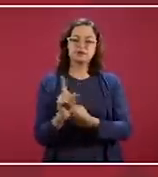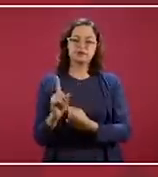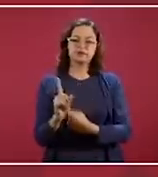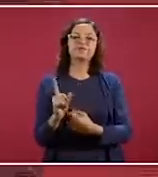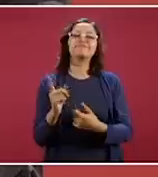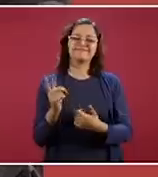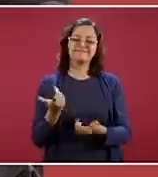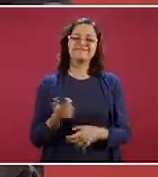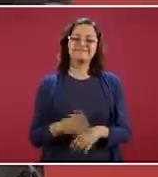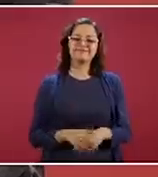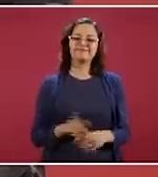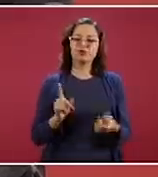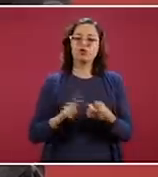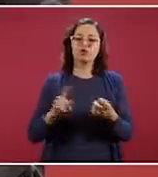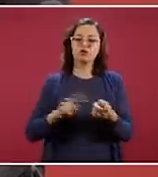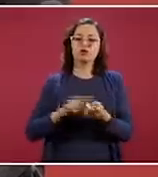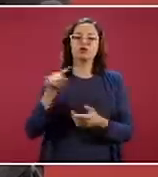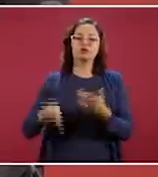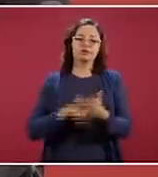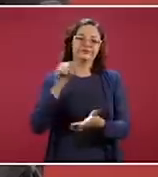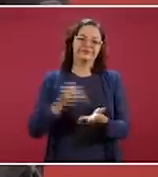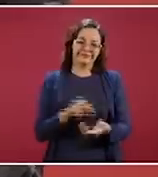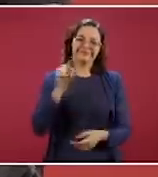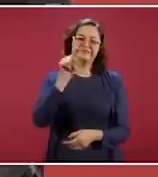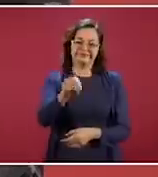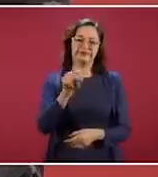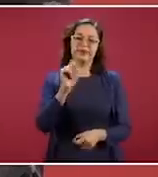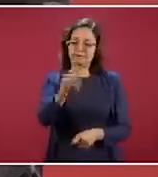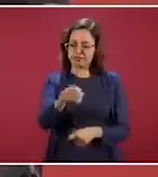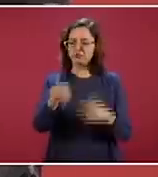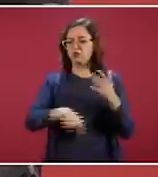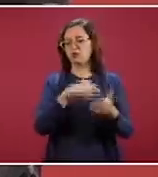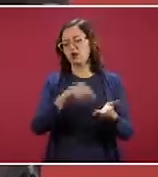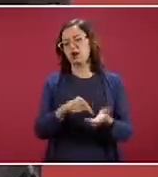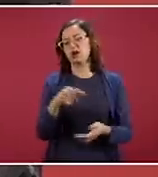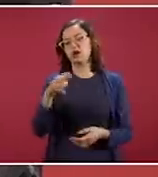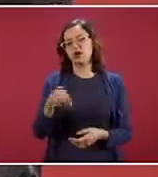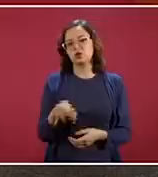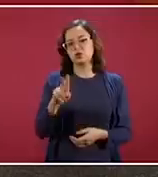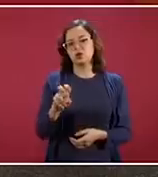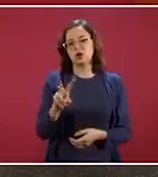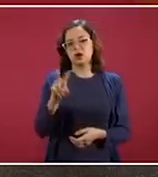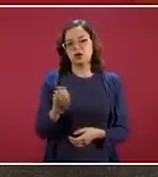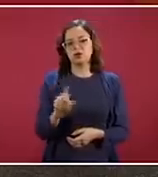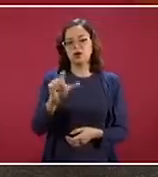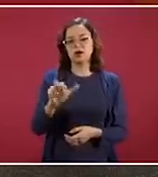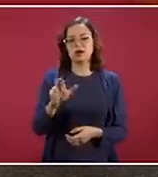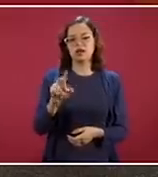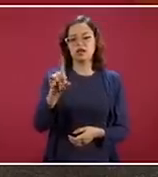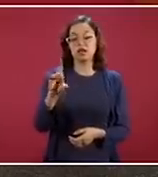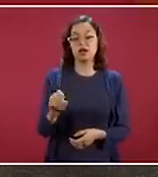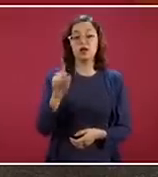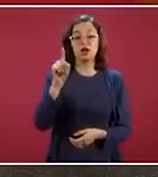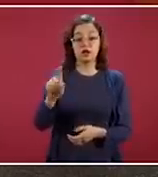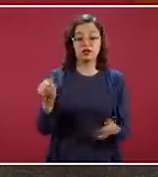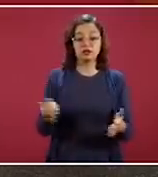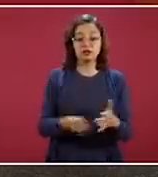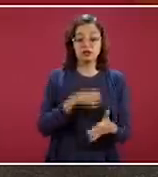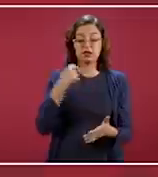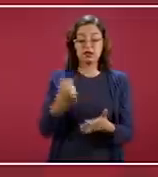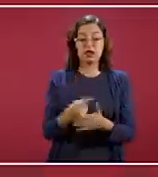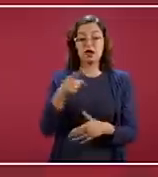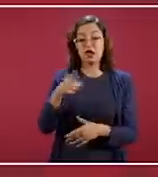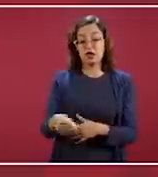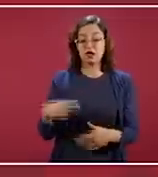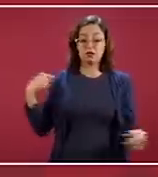es precisamente en Nuevo Laredo. Y en el caso de Tamaulipas, ahí en los últimos